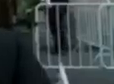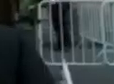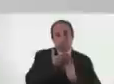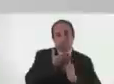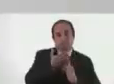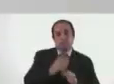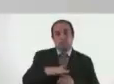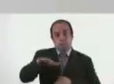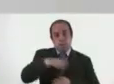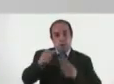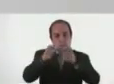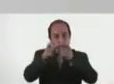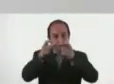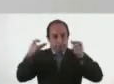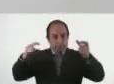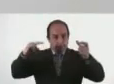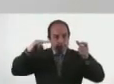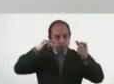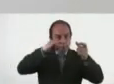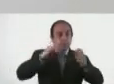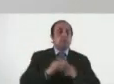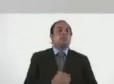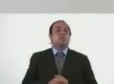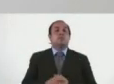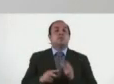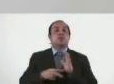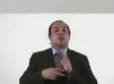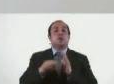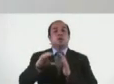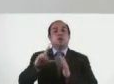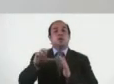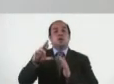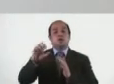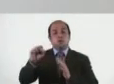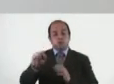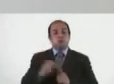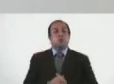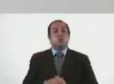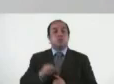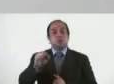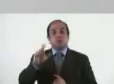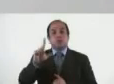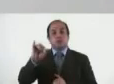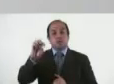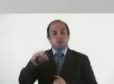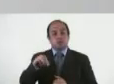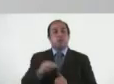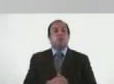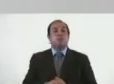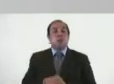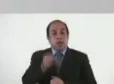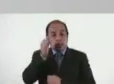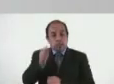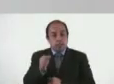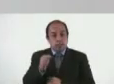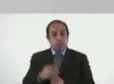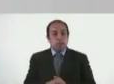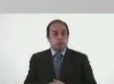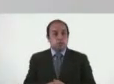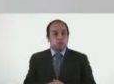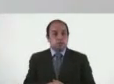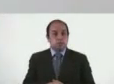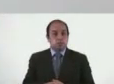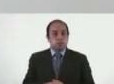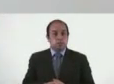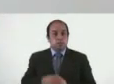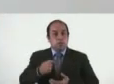y reiteró que Carlos Slim aceptó hacerse cargo del costo de la rehabilitación. ¿Será de toda la rehabilitación